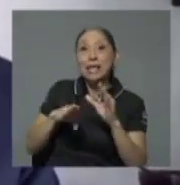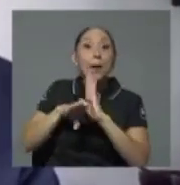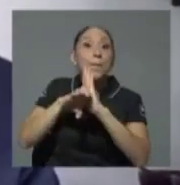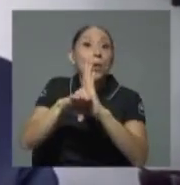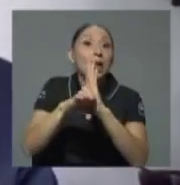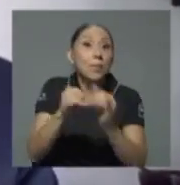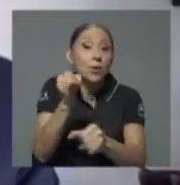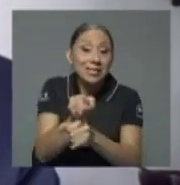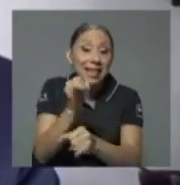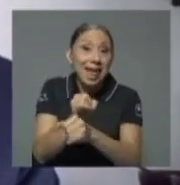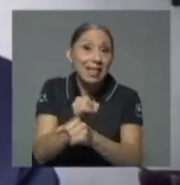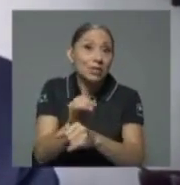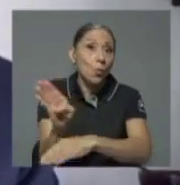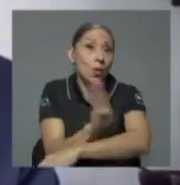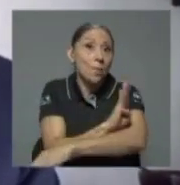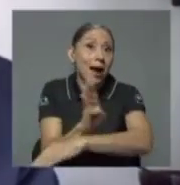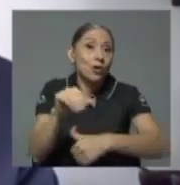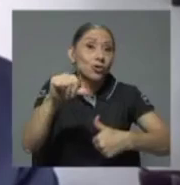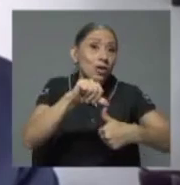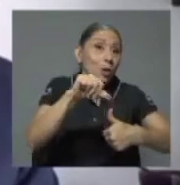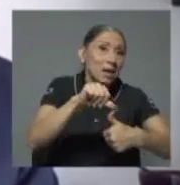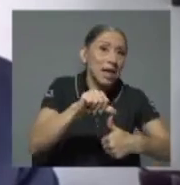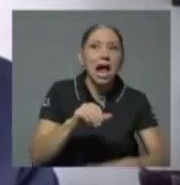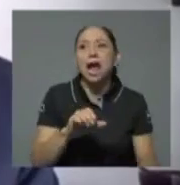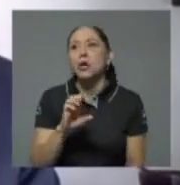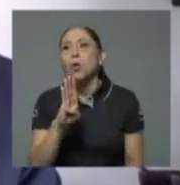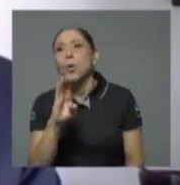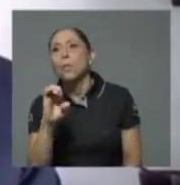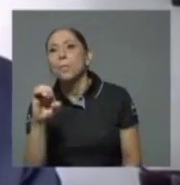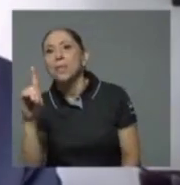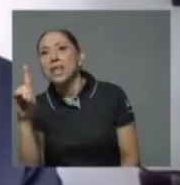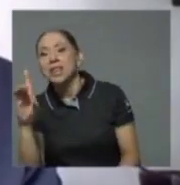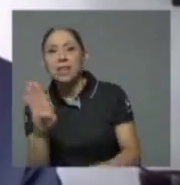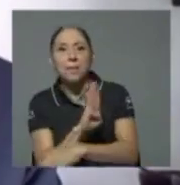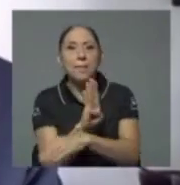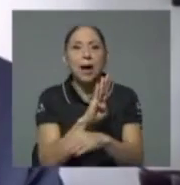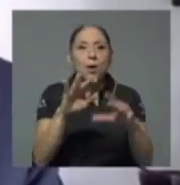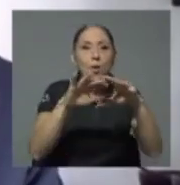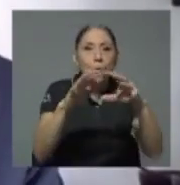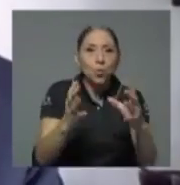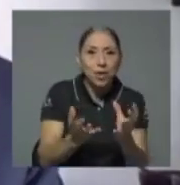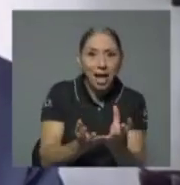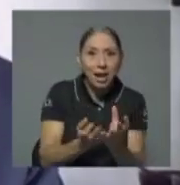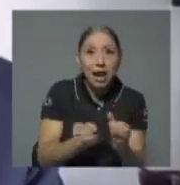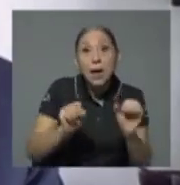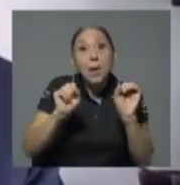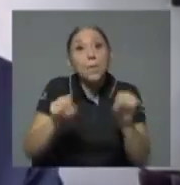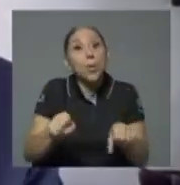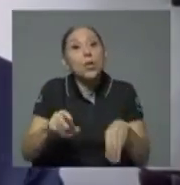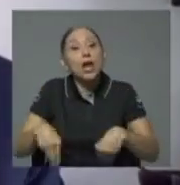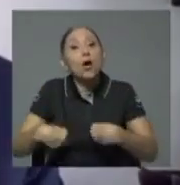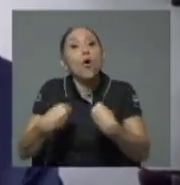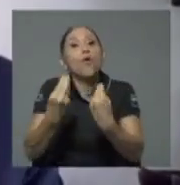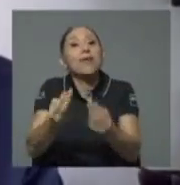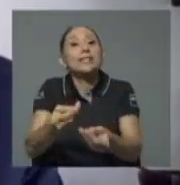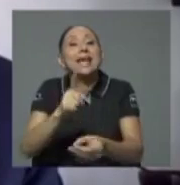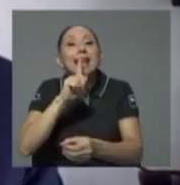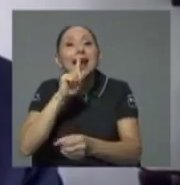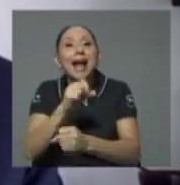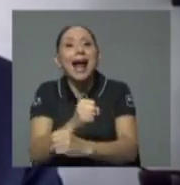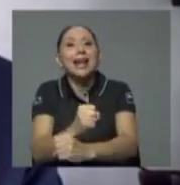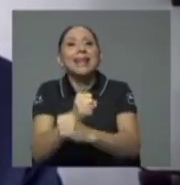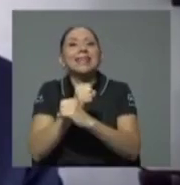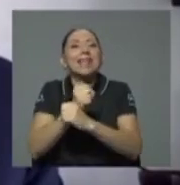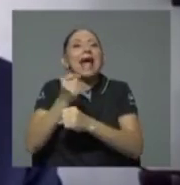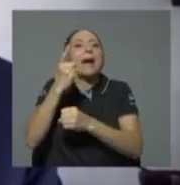Banco Centroamericano, como el BID, como el Banco Mundial, podrían ofrecerle una garantía parcial a